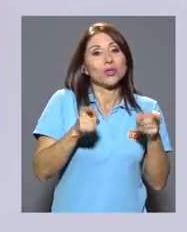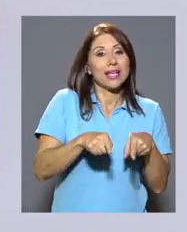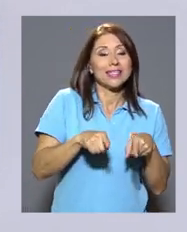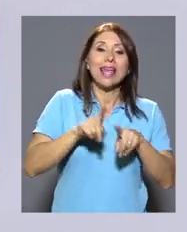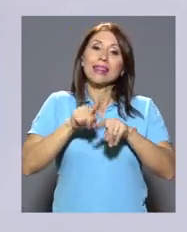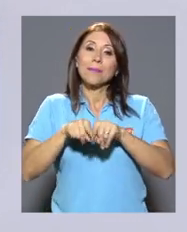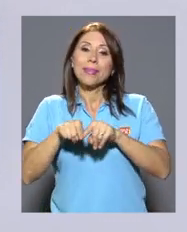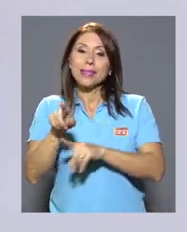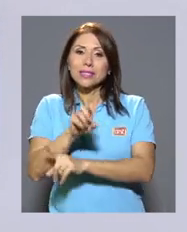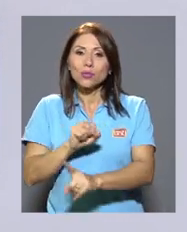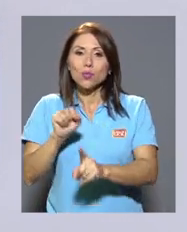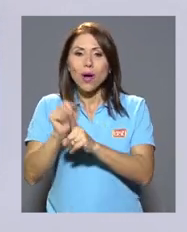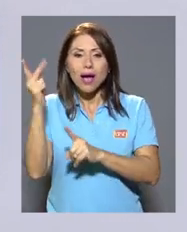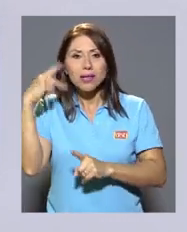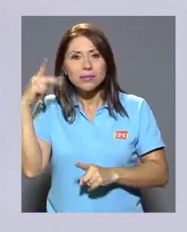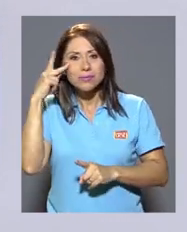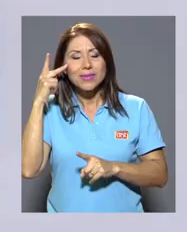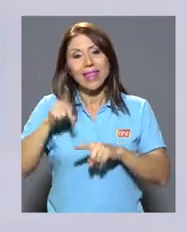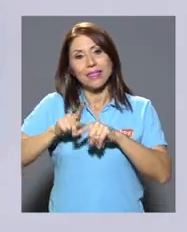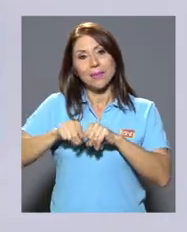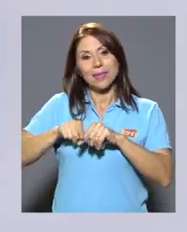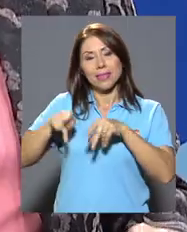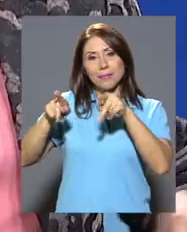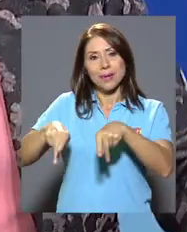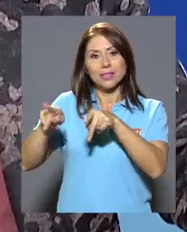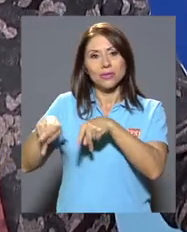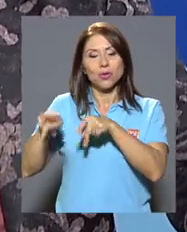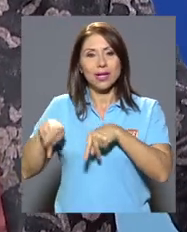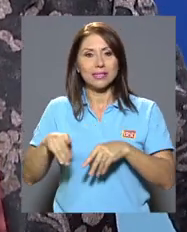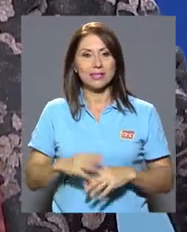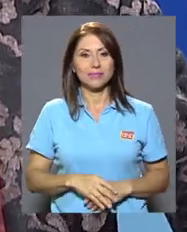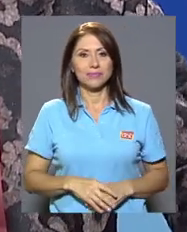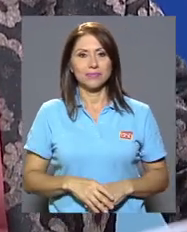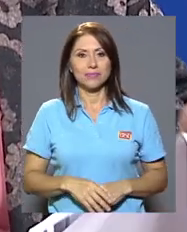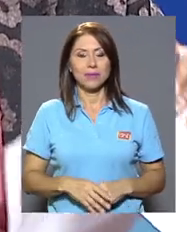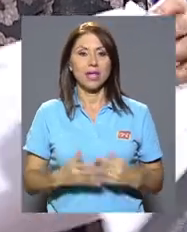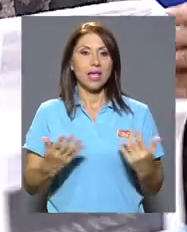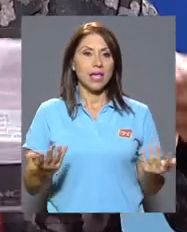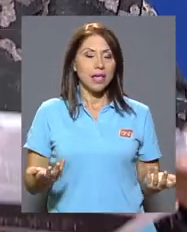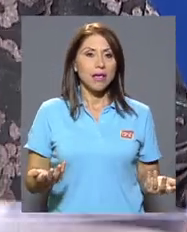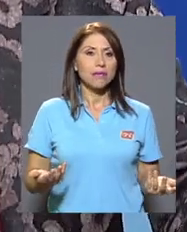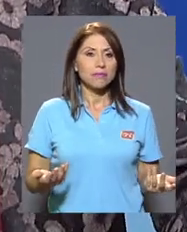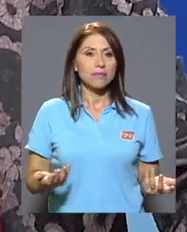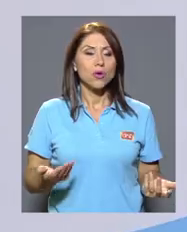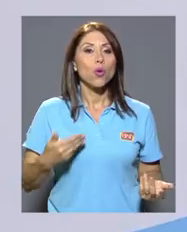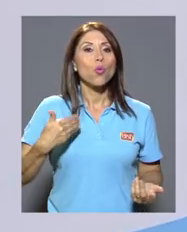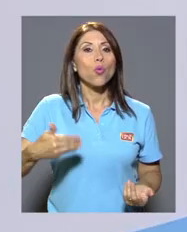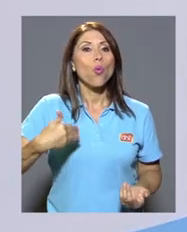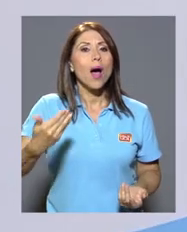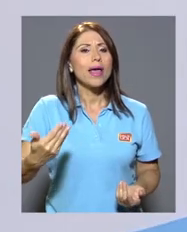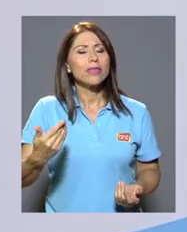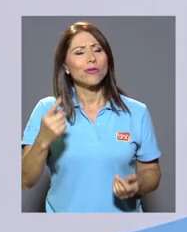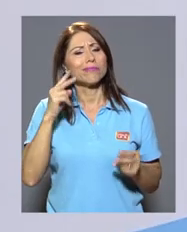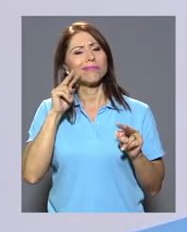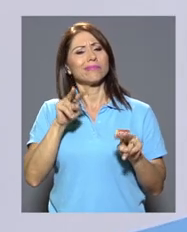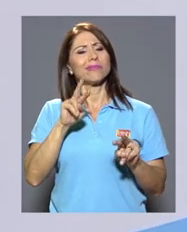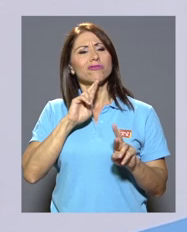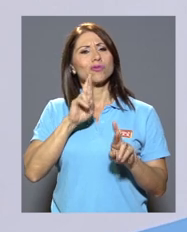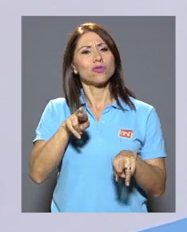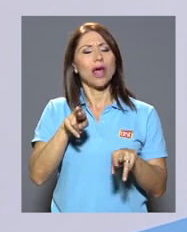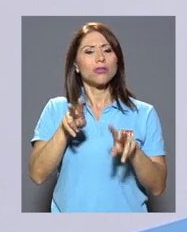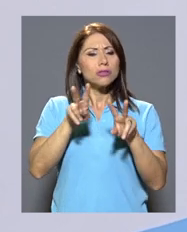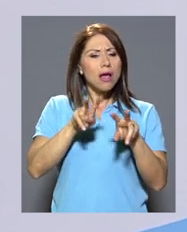política y según las personas y que por lo tanto cuando uno examina los resultados